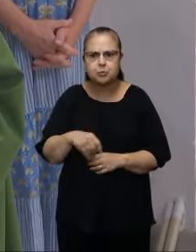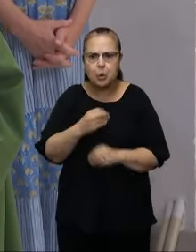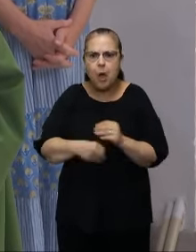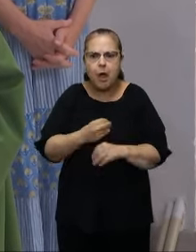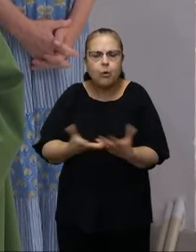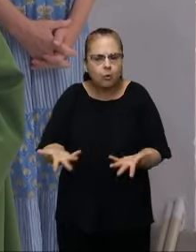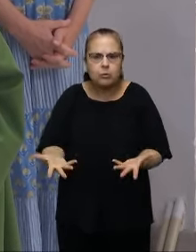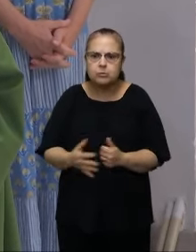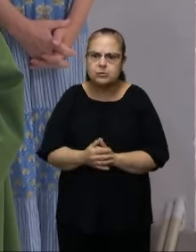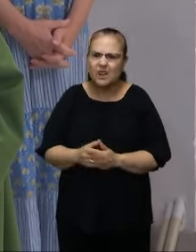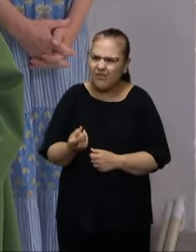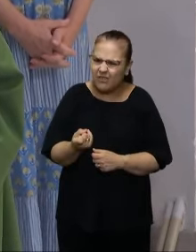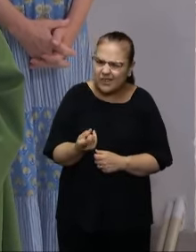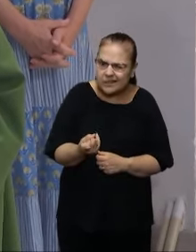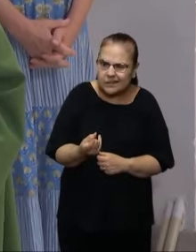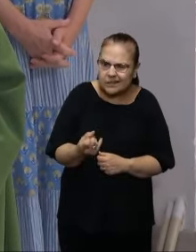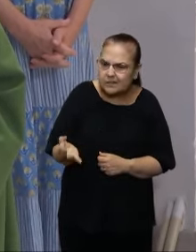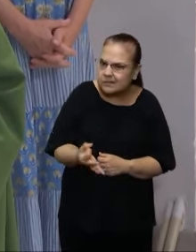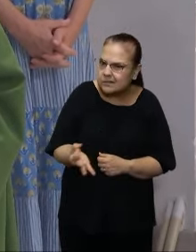me falta?